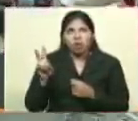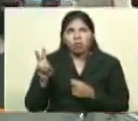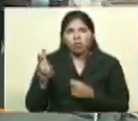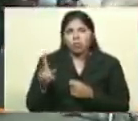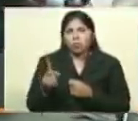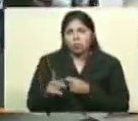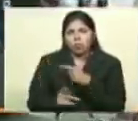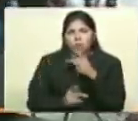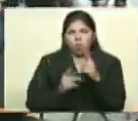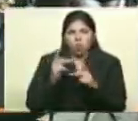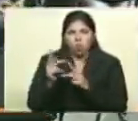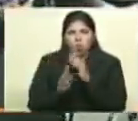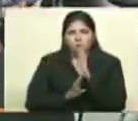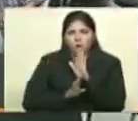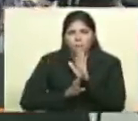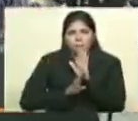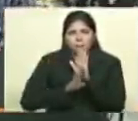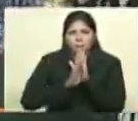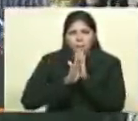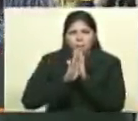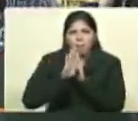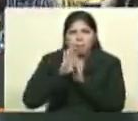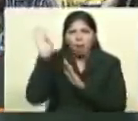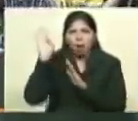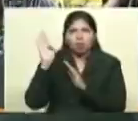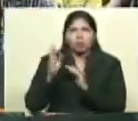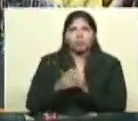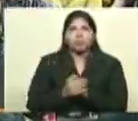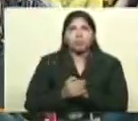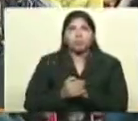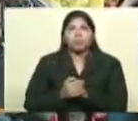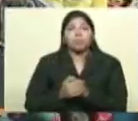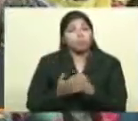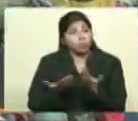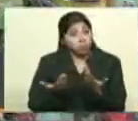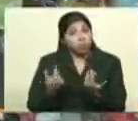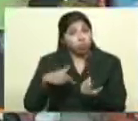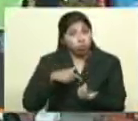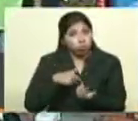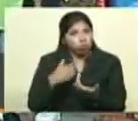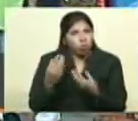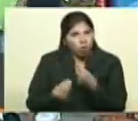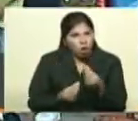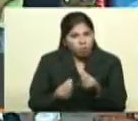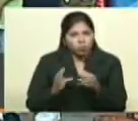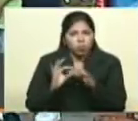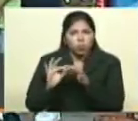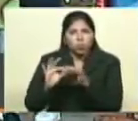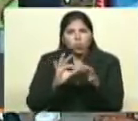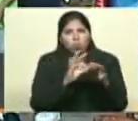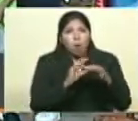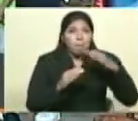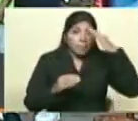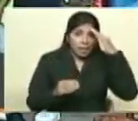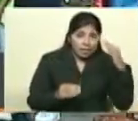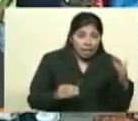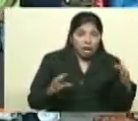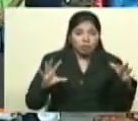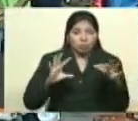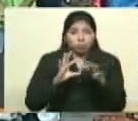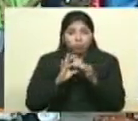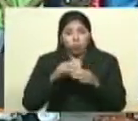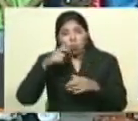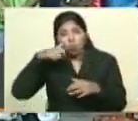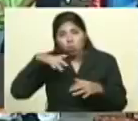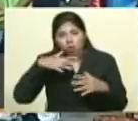prosperidad creciente hacia el futuro. Y eso lo vamos a garantizar nosotros en unión cívico-militar. El